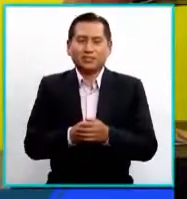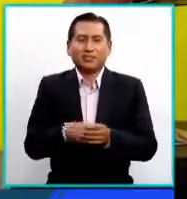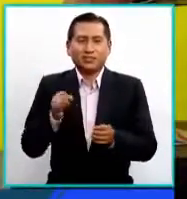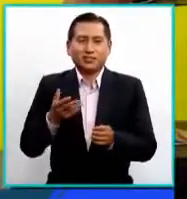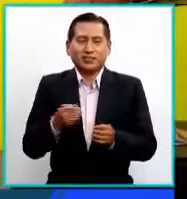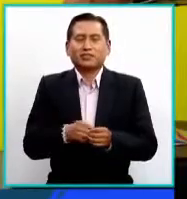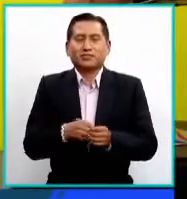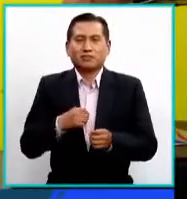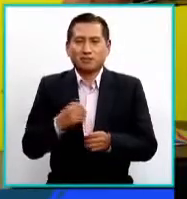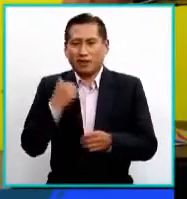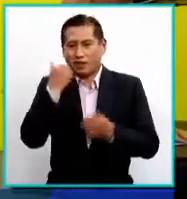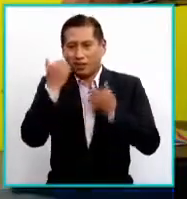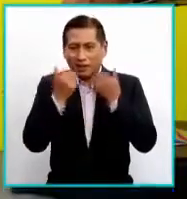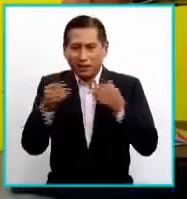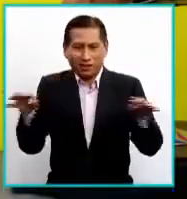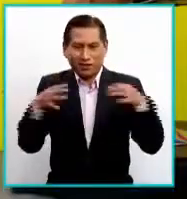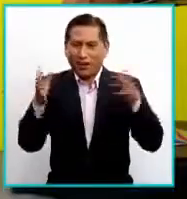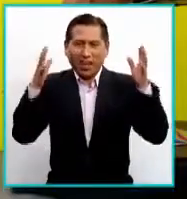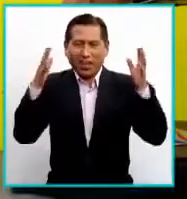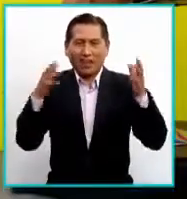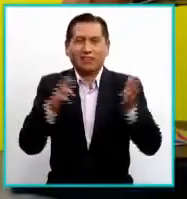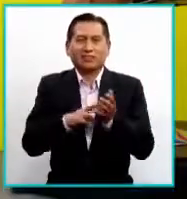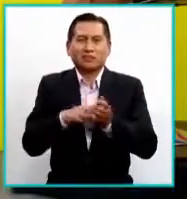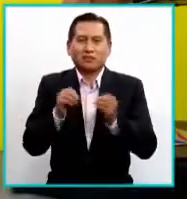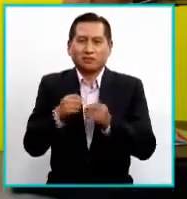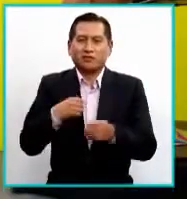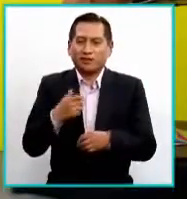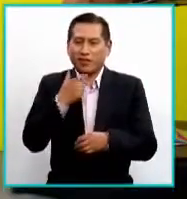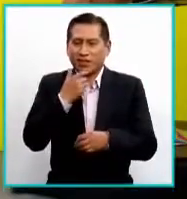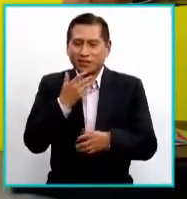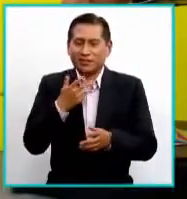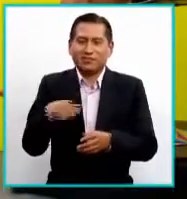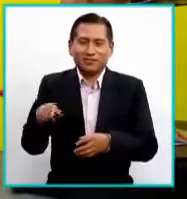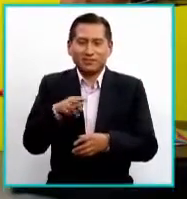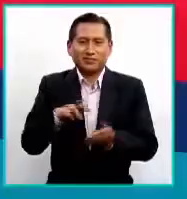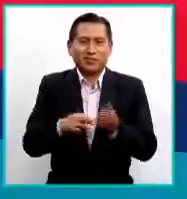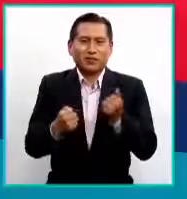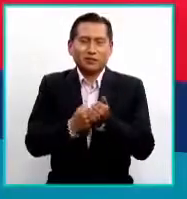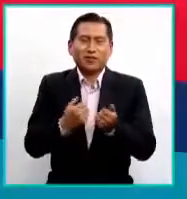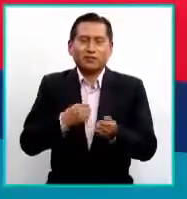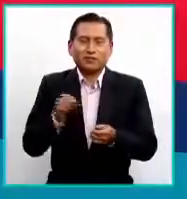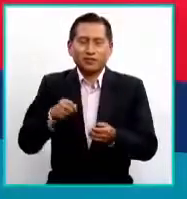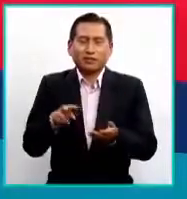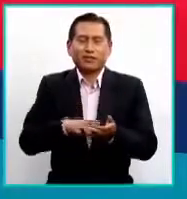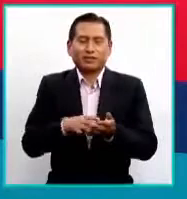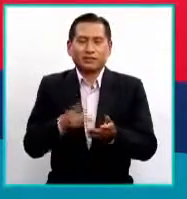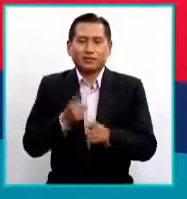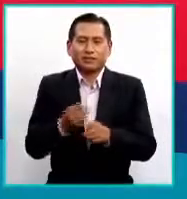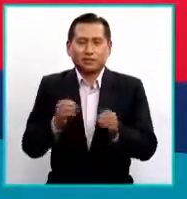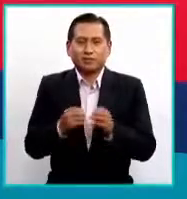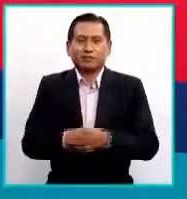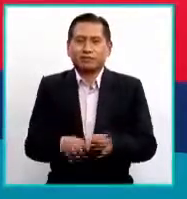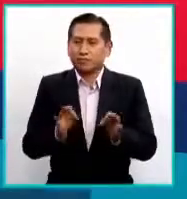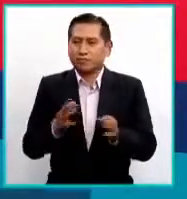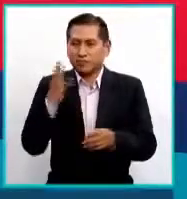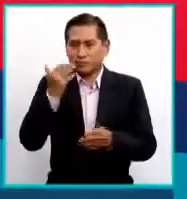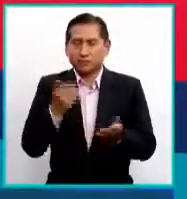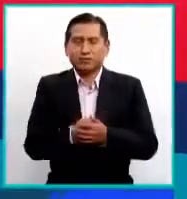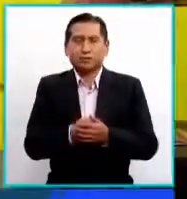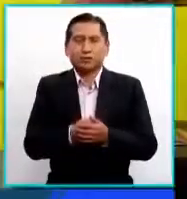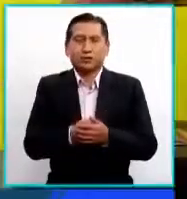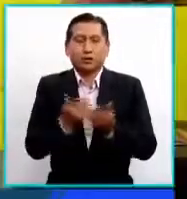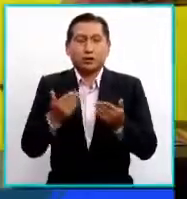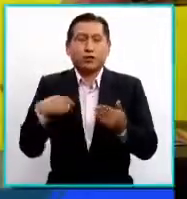toda tímida y así como que puto, no esperaba esto, digamos, ¿no? Pero sí, las amigas ahí genial, siempre. Qué lindo, qué lindo.